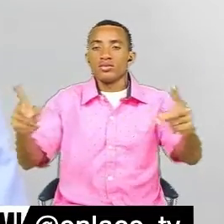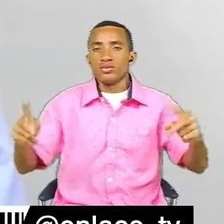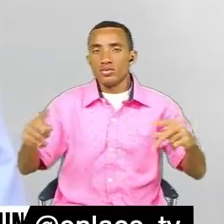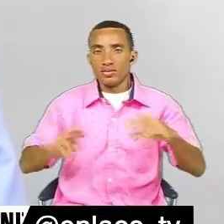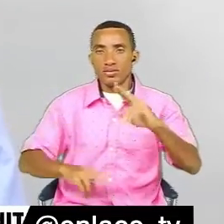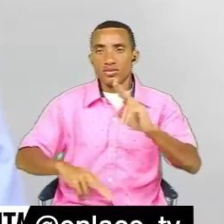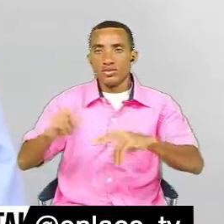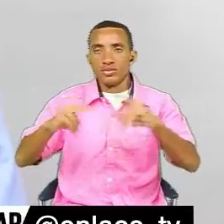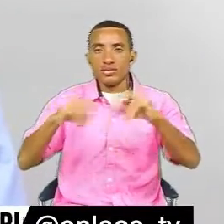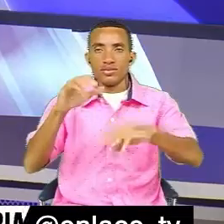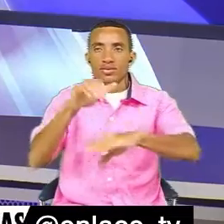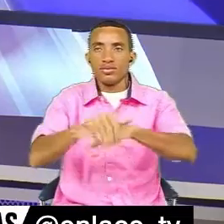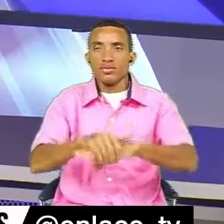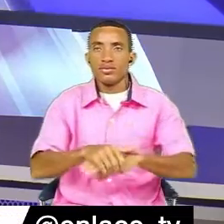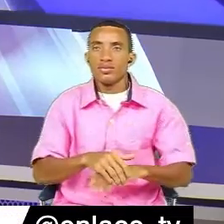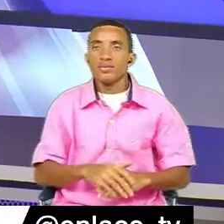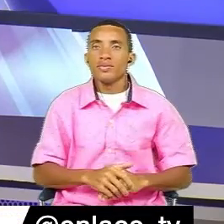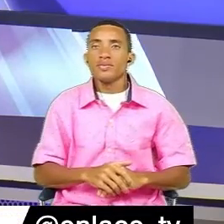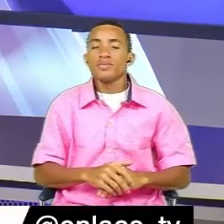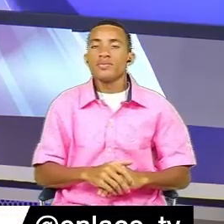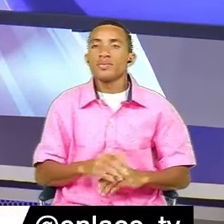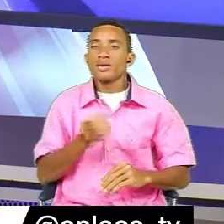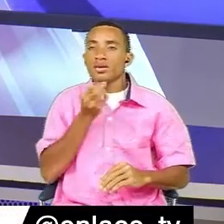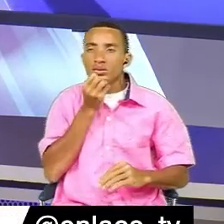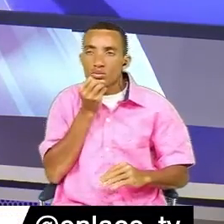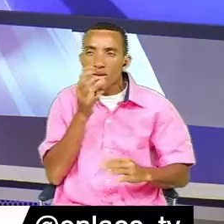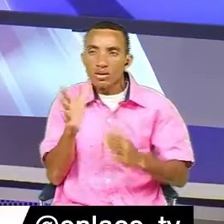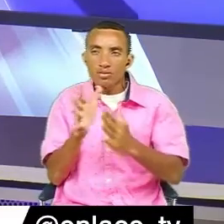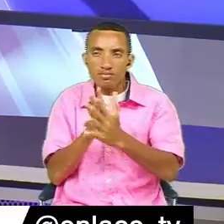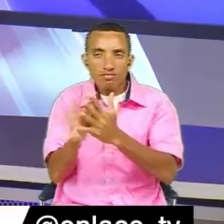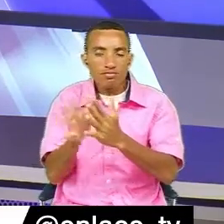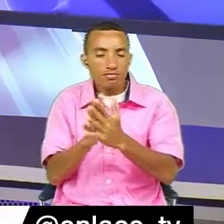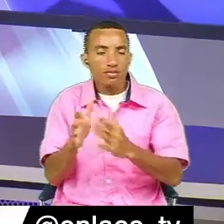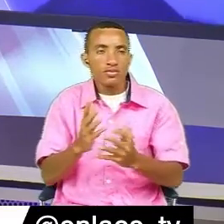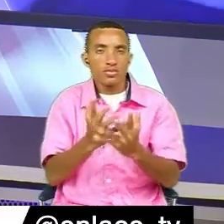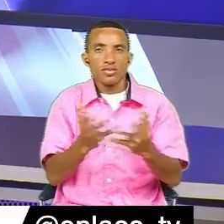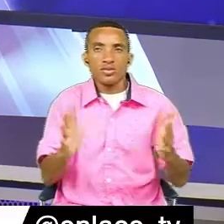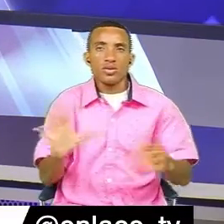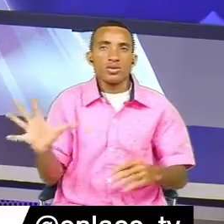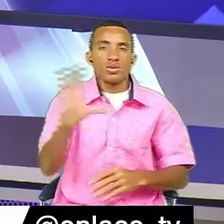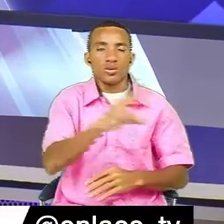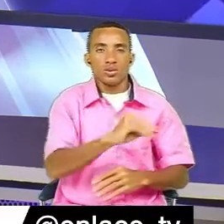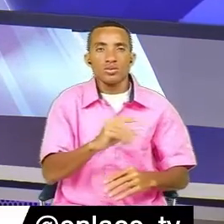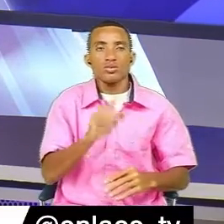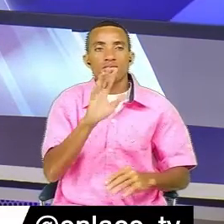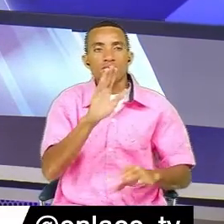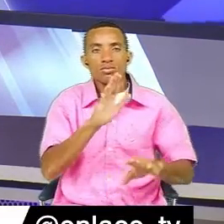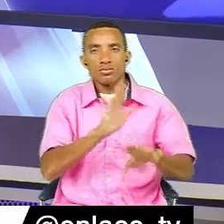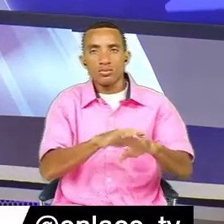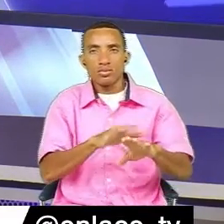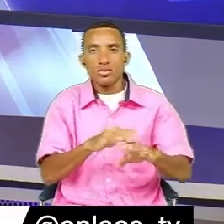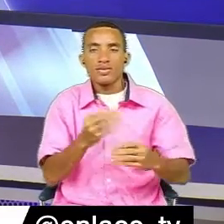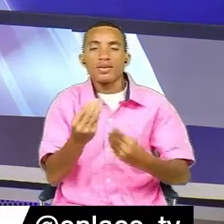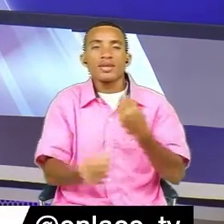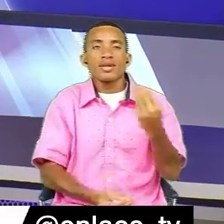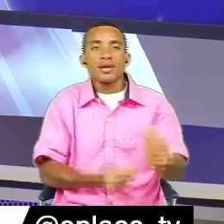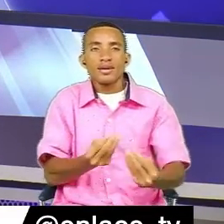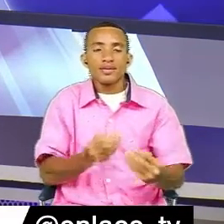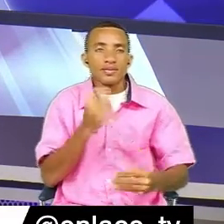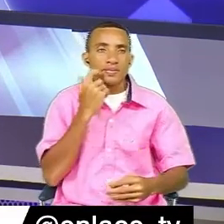de ese sitio. Doctor Munibe, ante estas denuncias y ante todos los pronunciamientos que usted hace al respecto, ¿qué se está